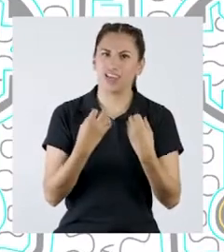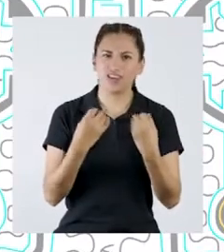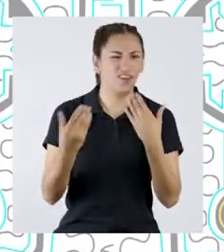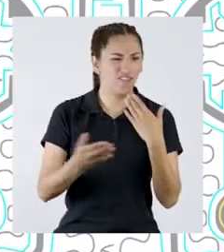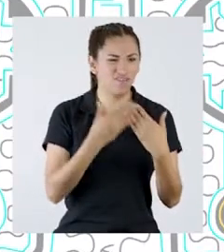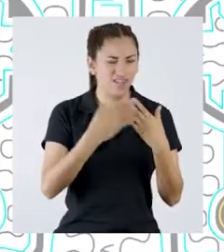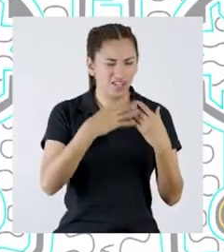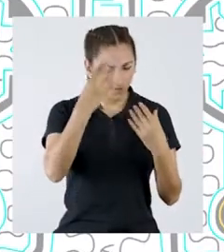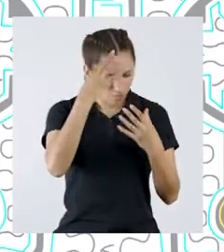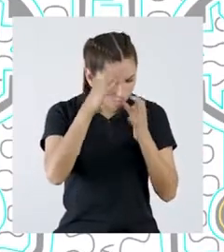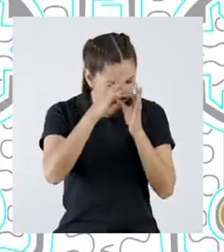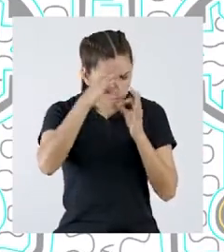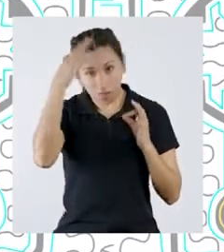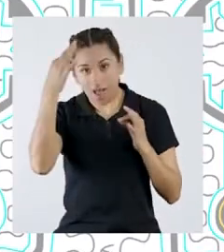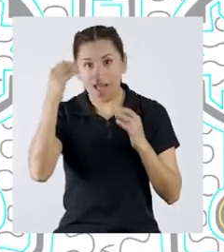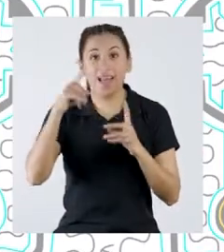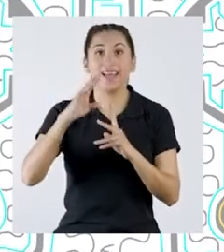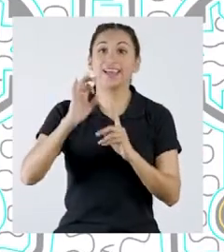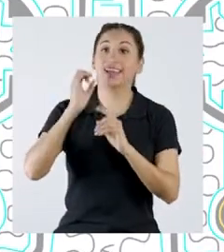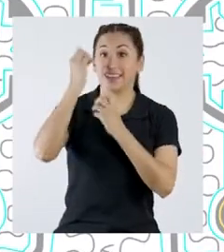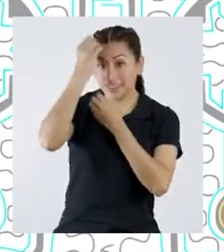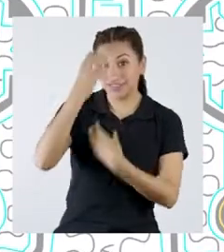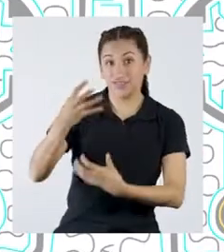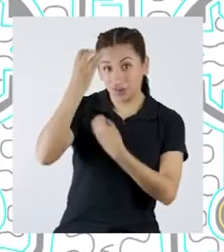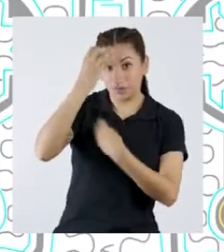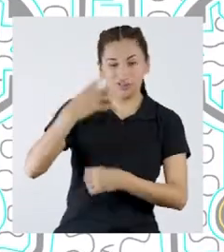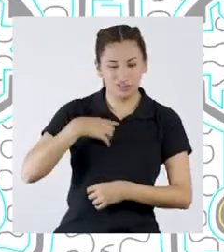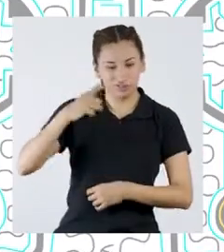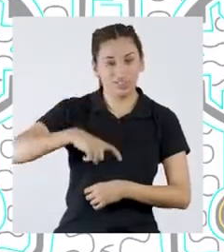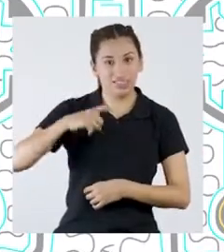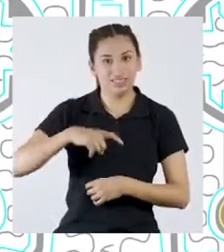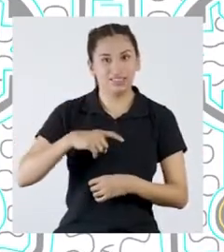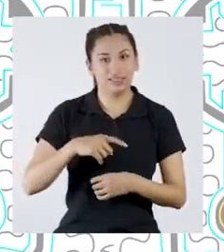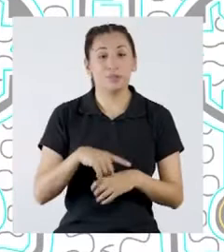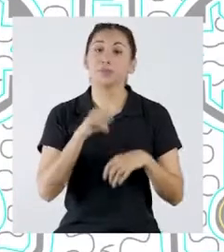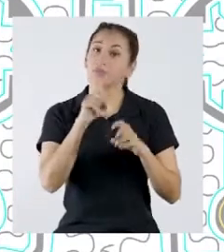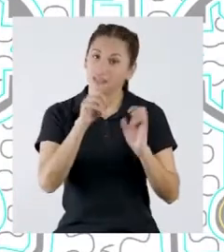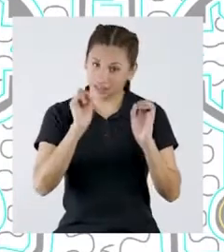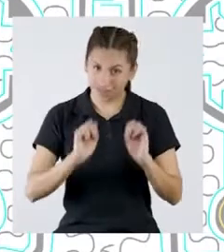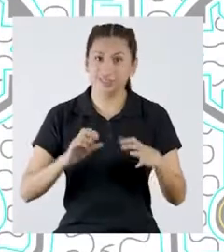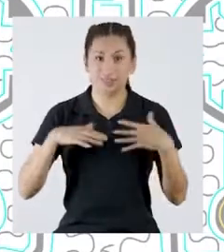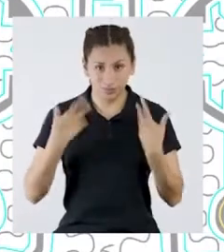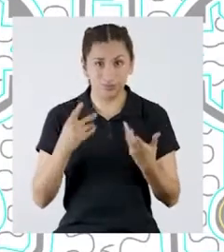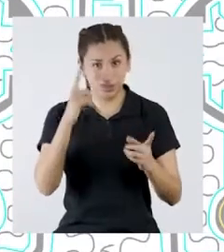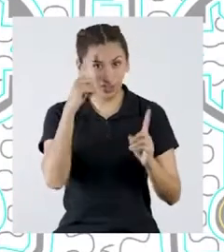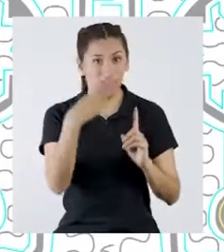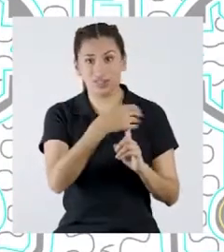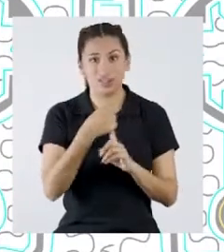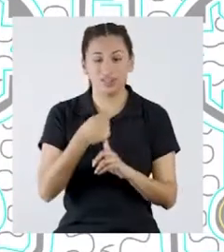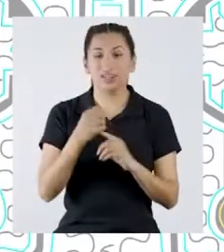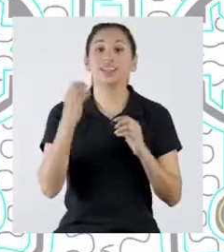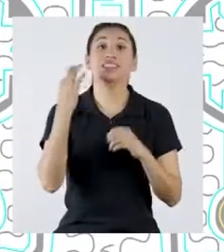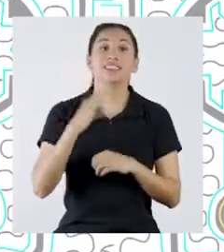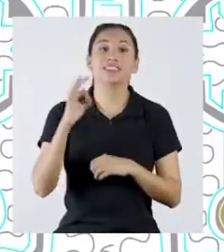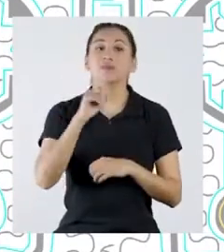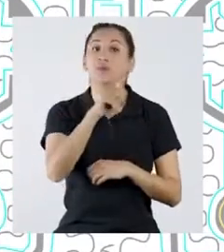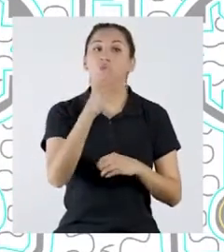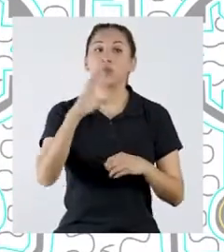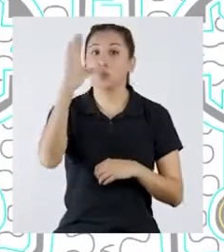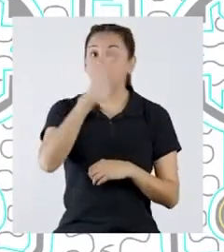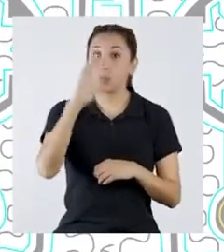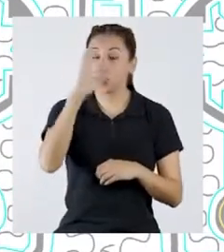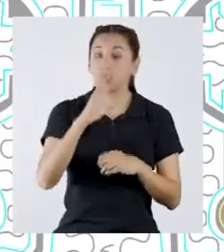encontrar así de fácil la información que necesito. Eso es posible de lograr, Juan, siempre y cuando